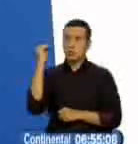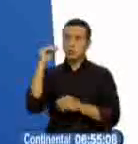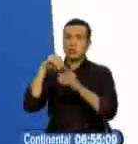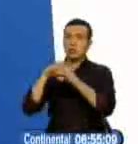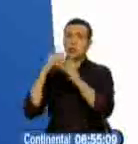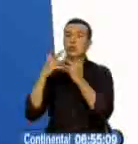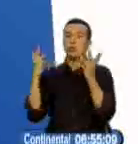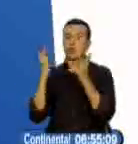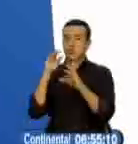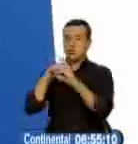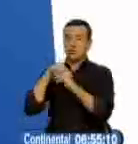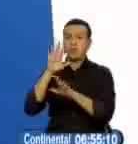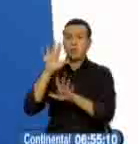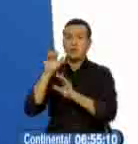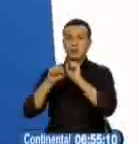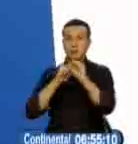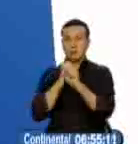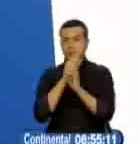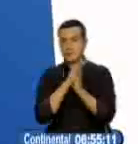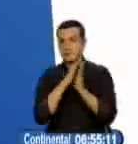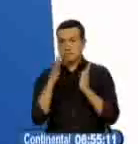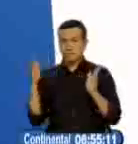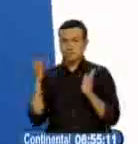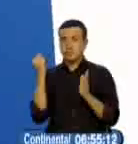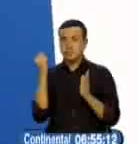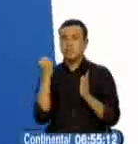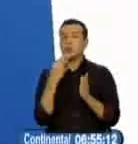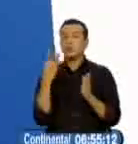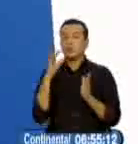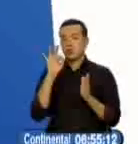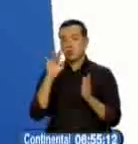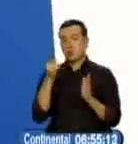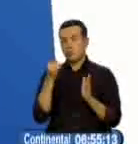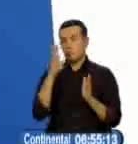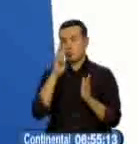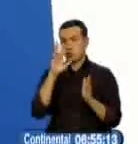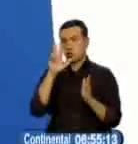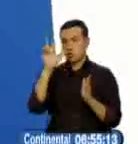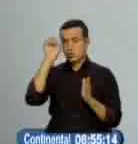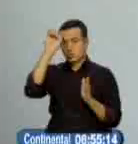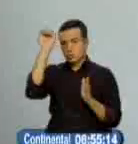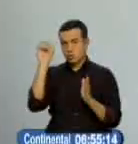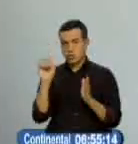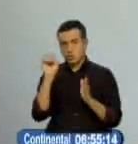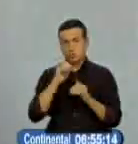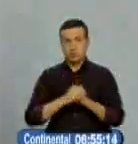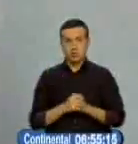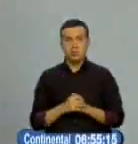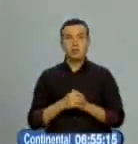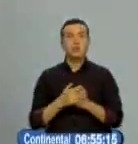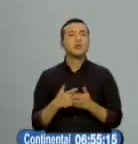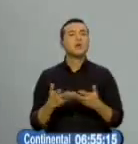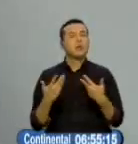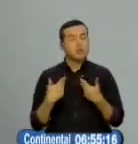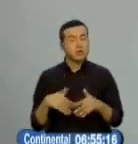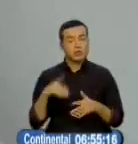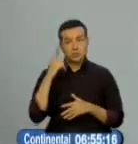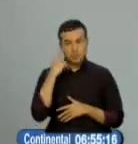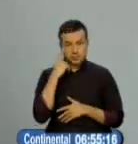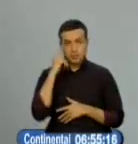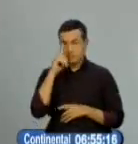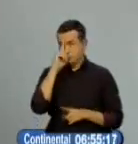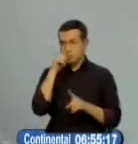restantes serán colocados a 10 años plazo con una tasa de rentabilidad del 9.63%. Esta transacción se la realiza para cumplir con